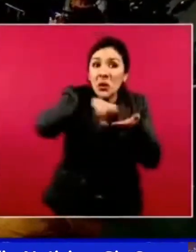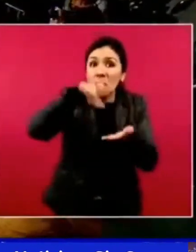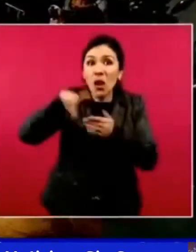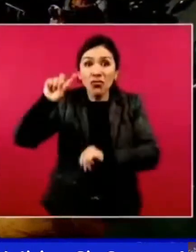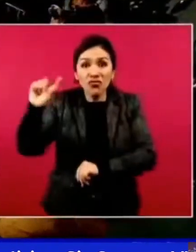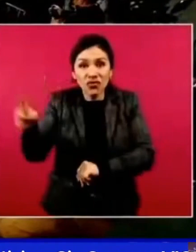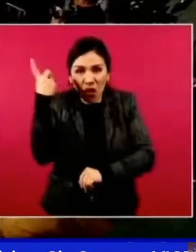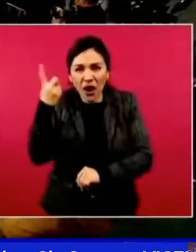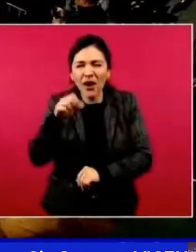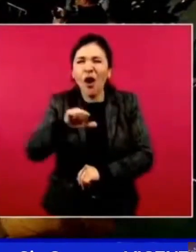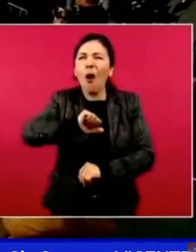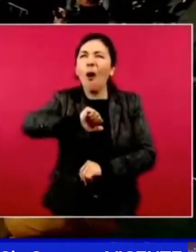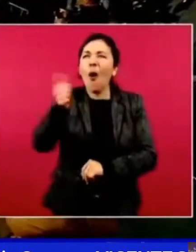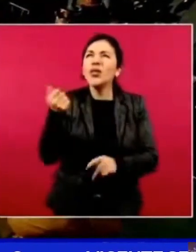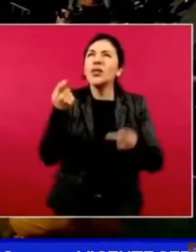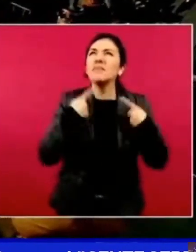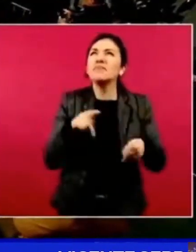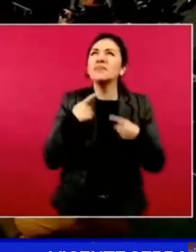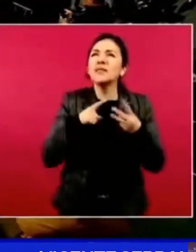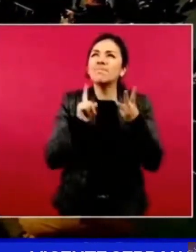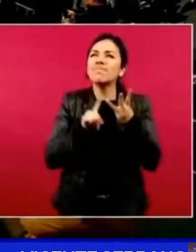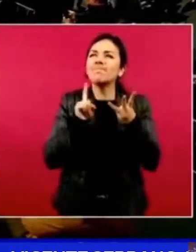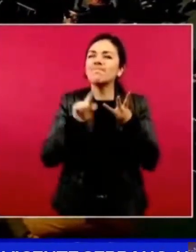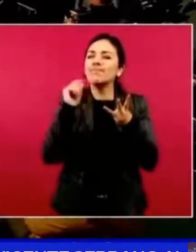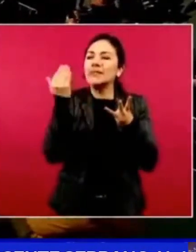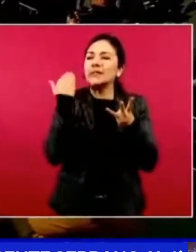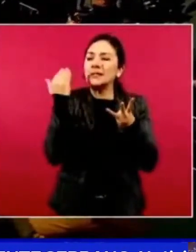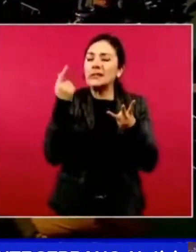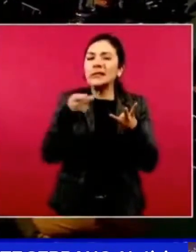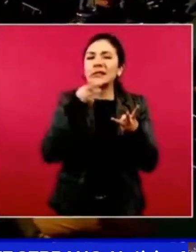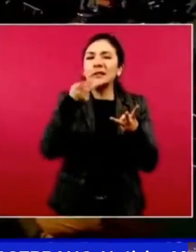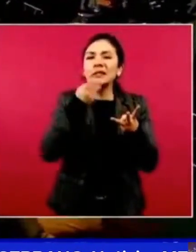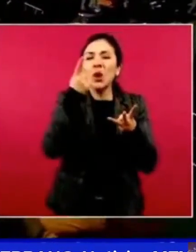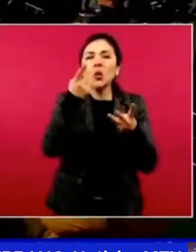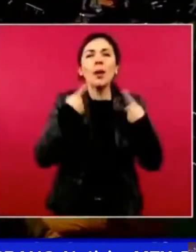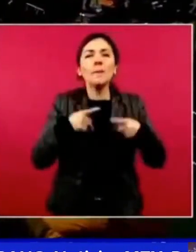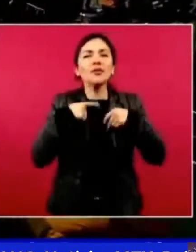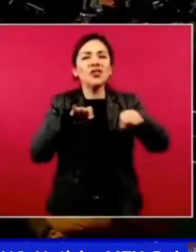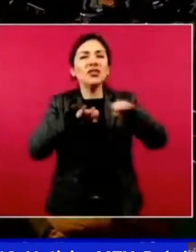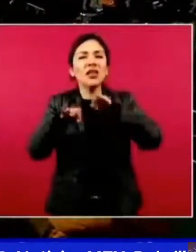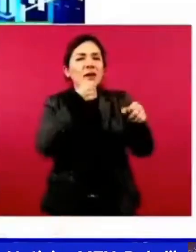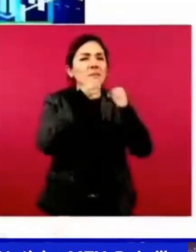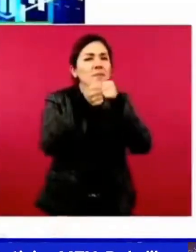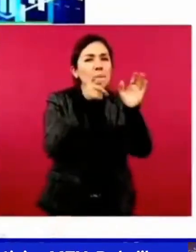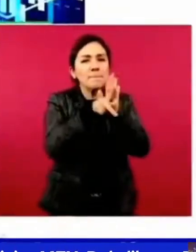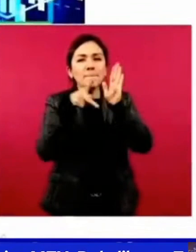Y hay otro, lo acaban de mencionar ahora, un periodista.